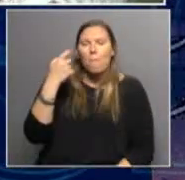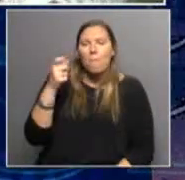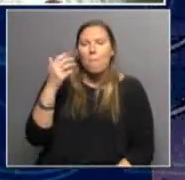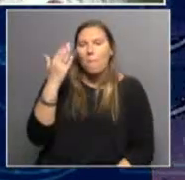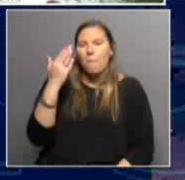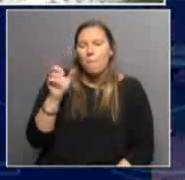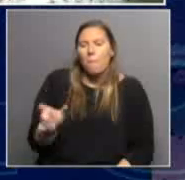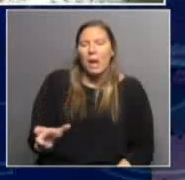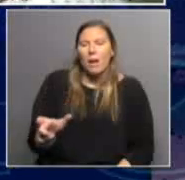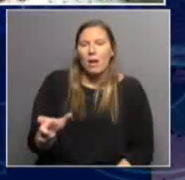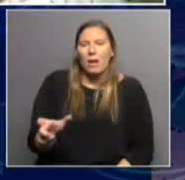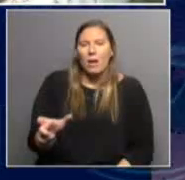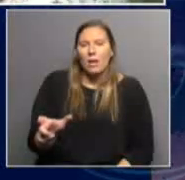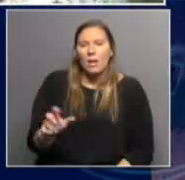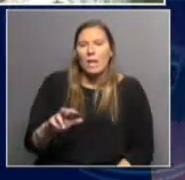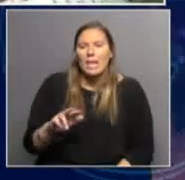se impulsó desde